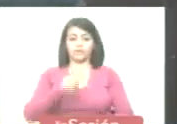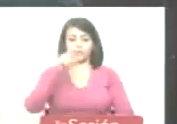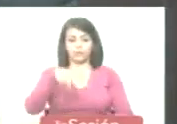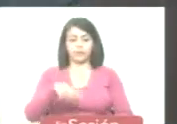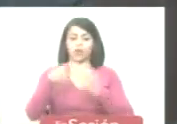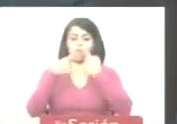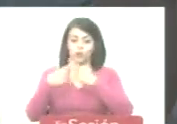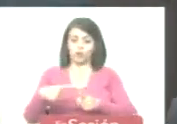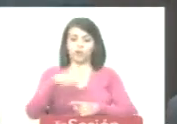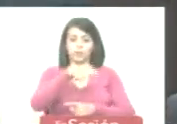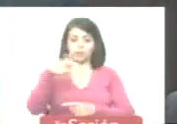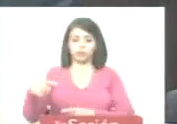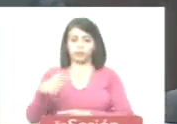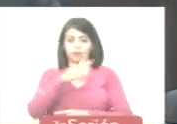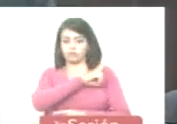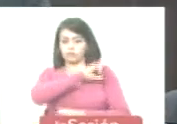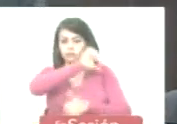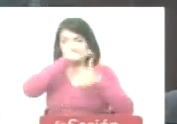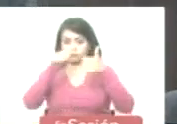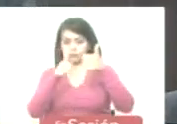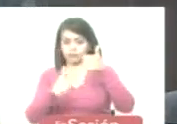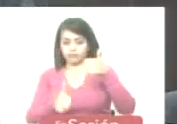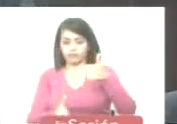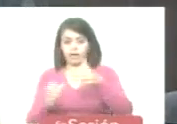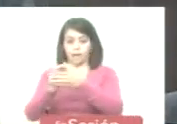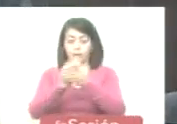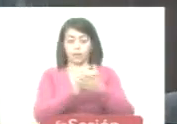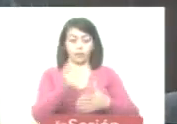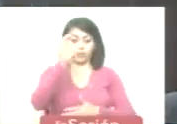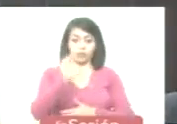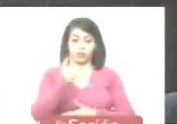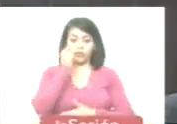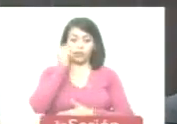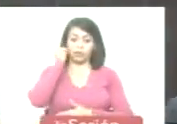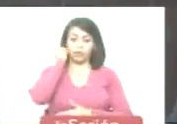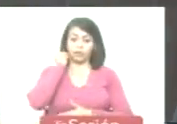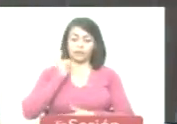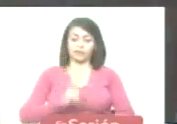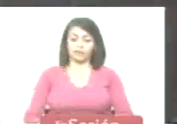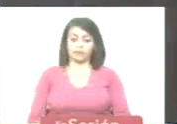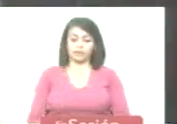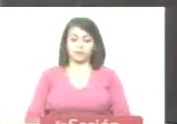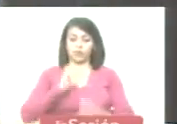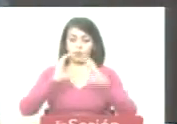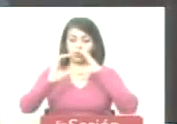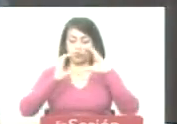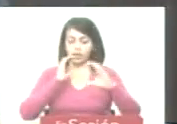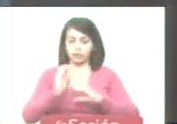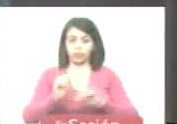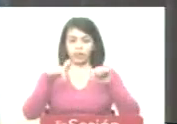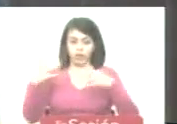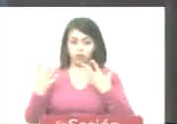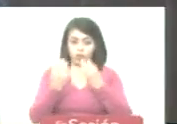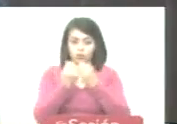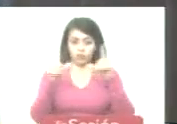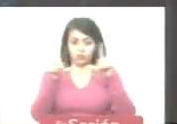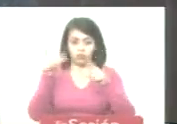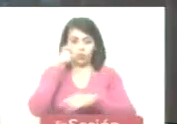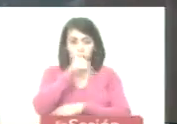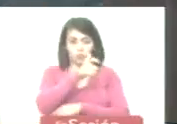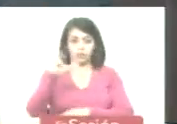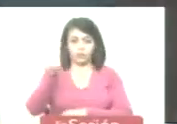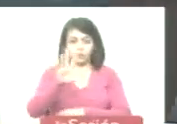demás miembros de la Junta Directiva. Colegas diputados y diputadas, medios de comunicación que están con nosotros, pueblo de